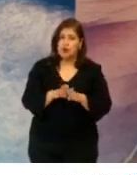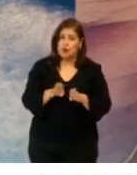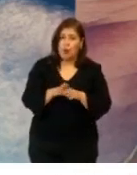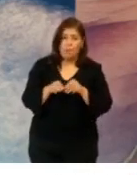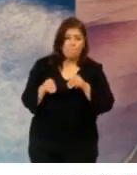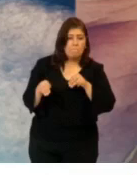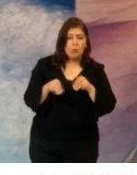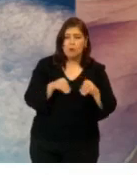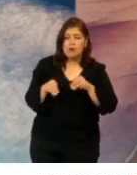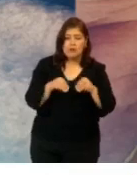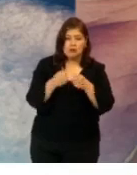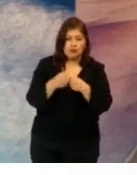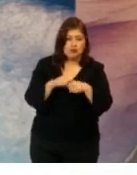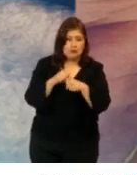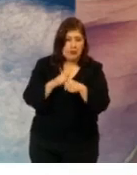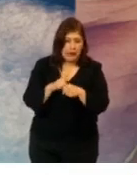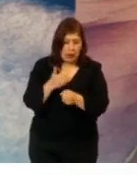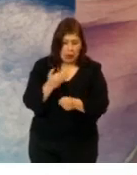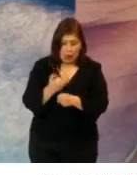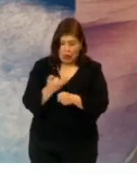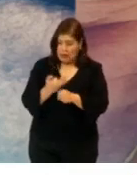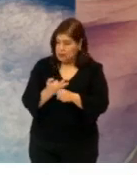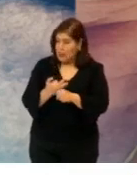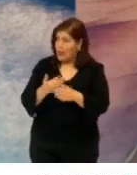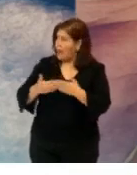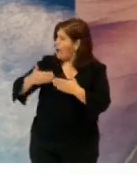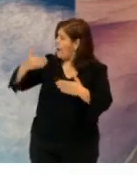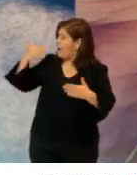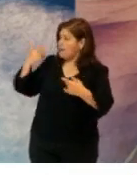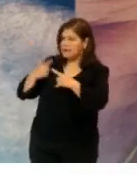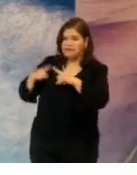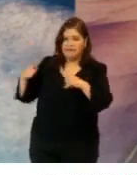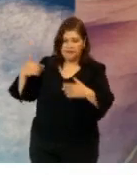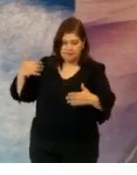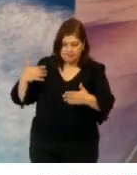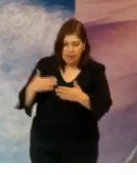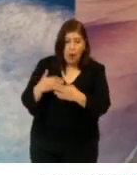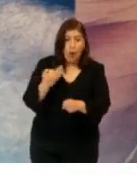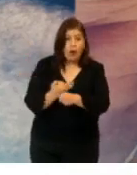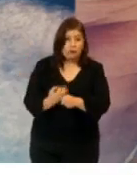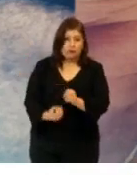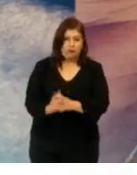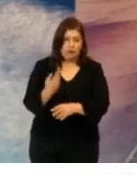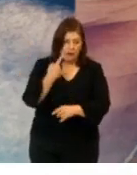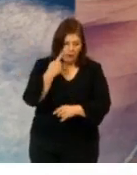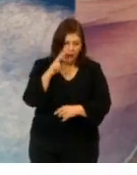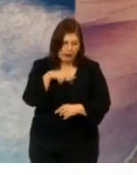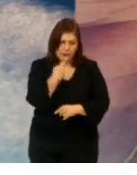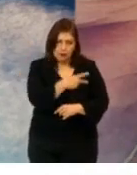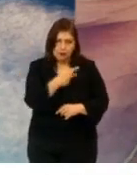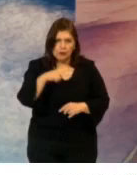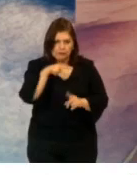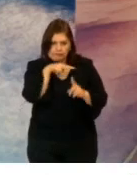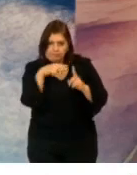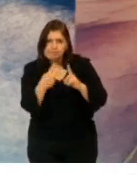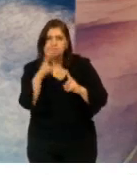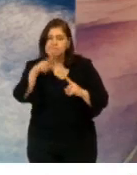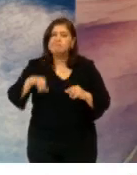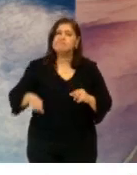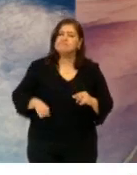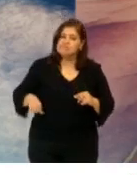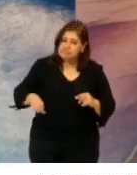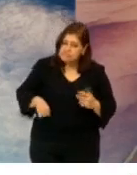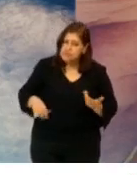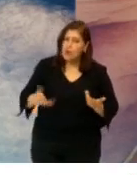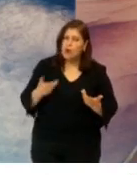movilización social que es distinta a otros momentos que habíamos visto. Entonces creo que su mirada puede ser de lo más interesante, para tratar de